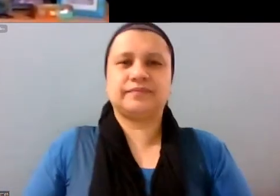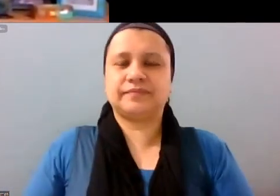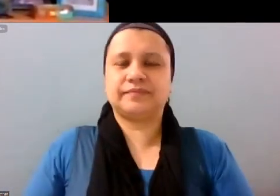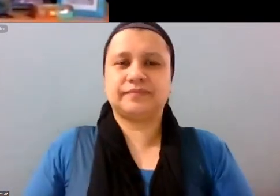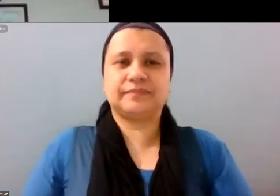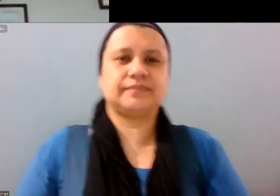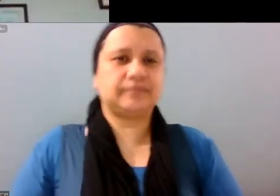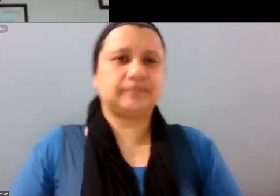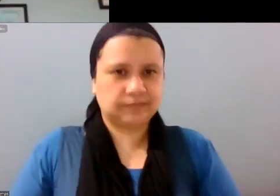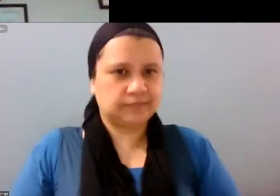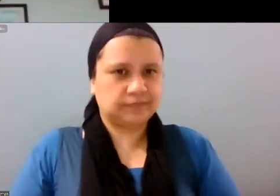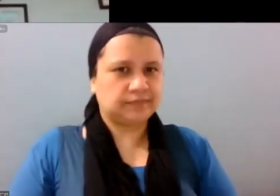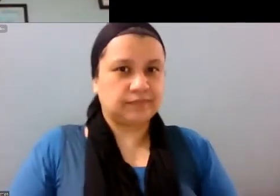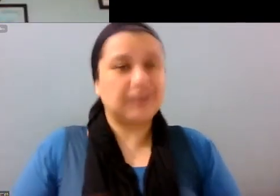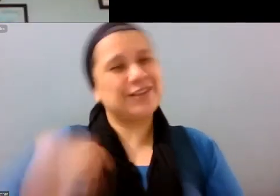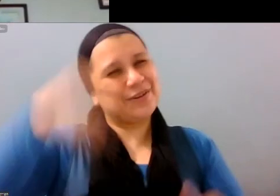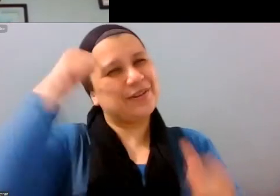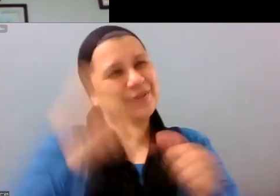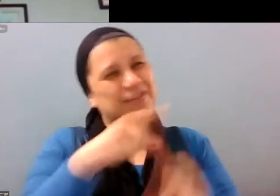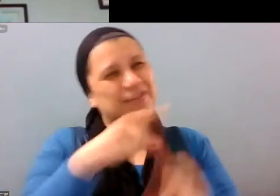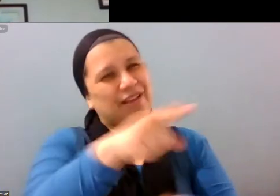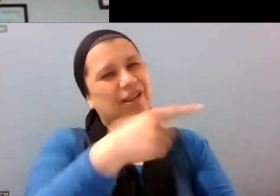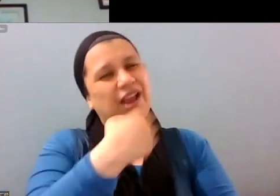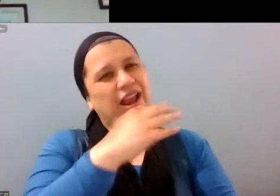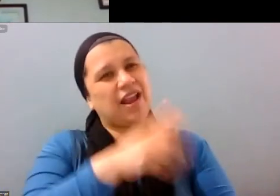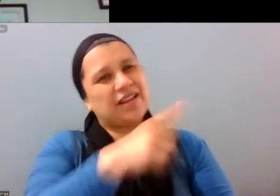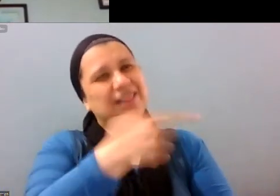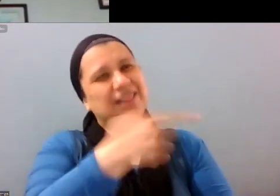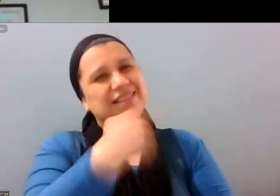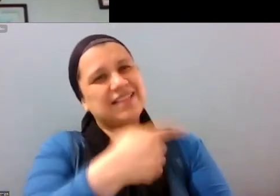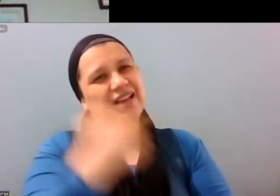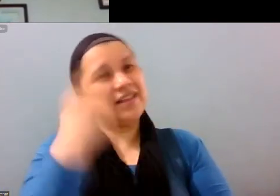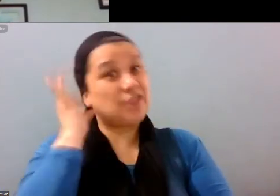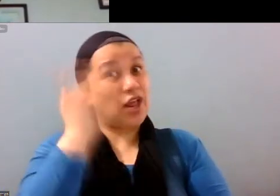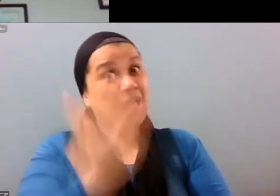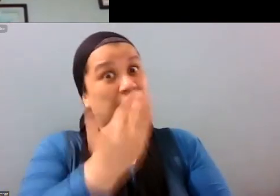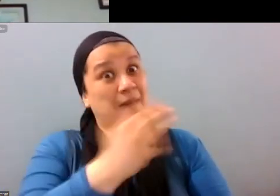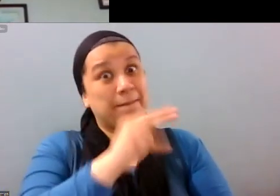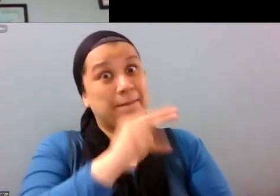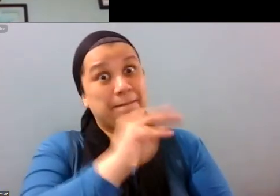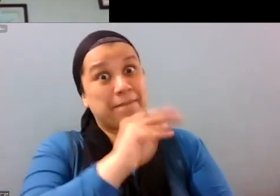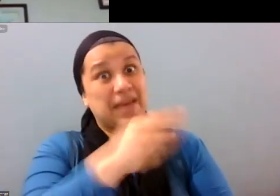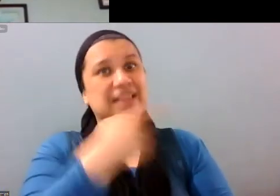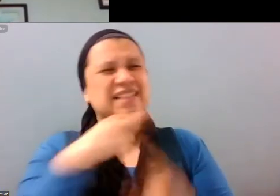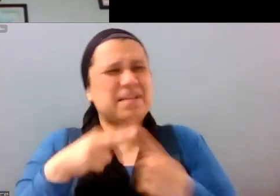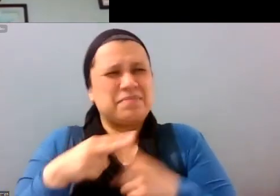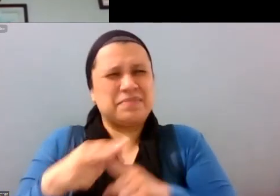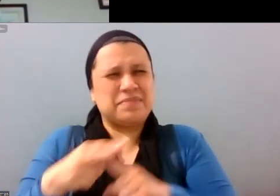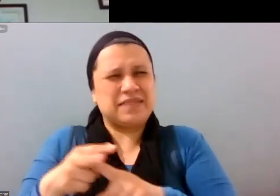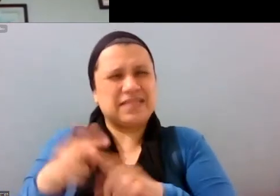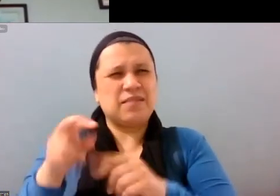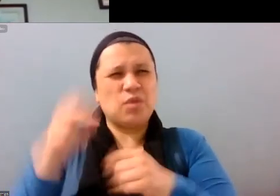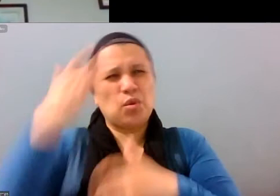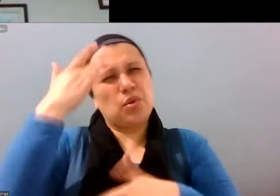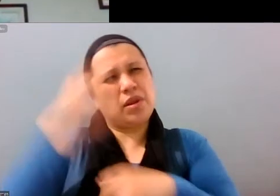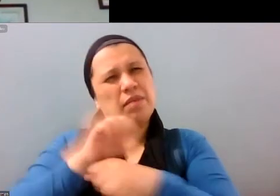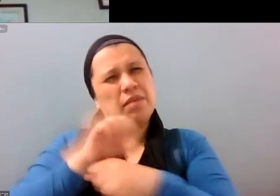recordaba ahora que doña Melania conversaba que fue el principio de la pandemia creo que en la primera o segunda semana